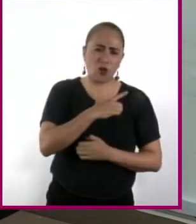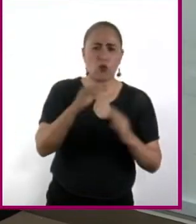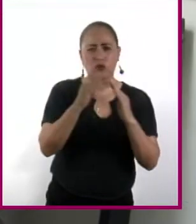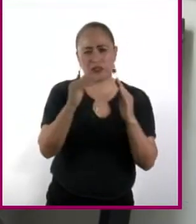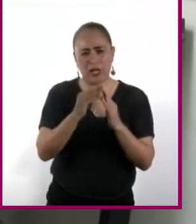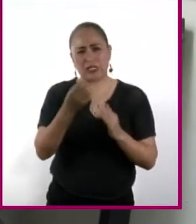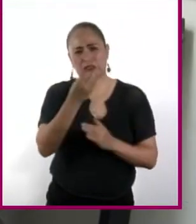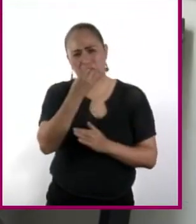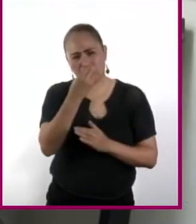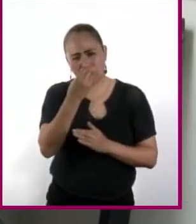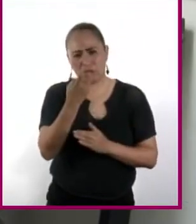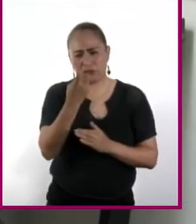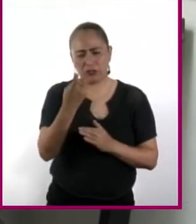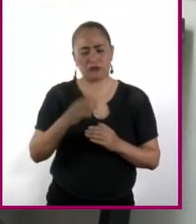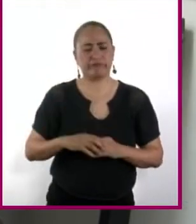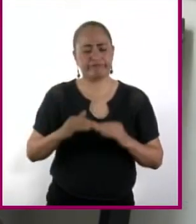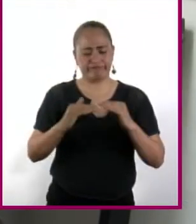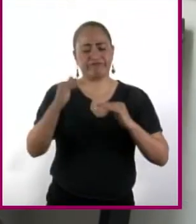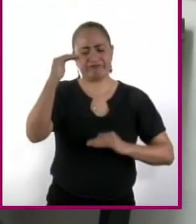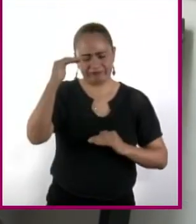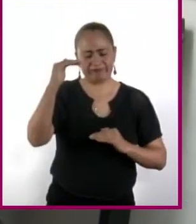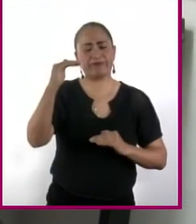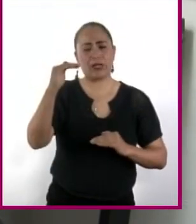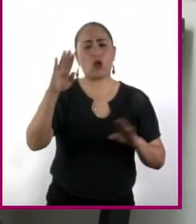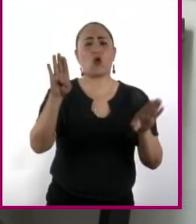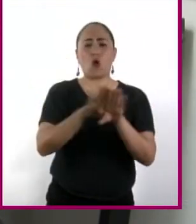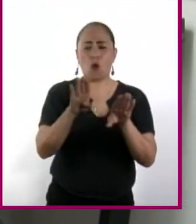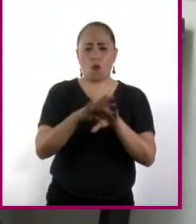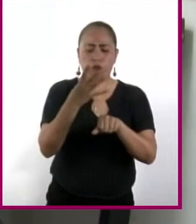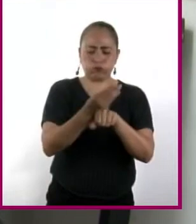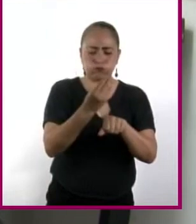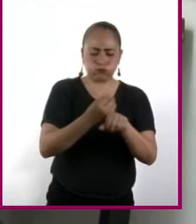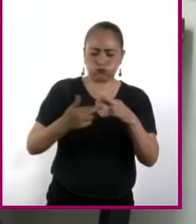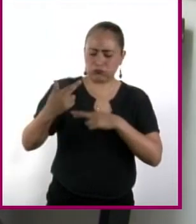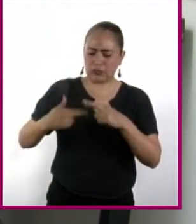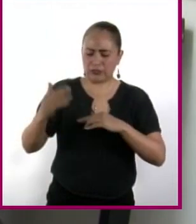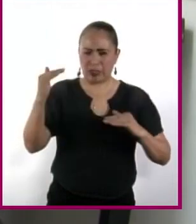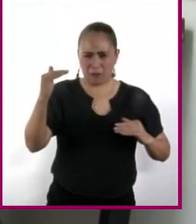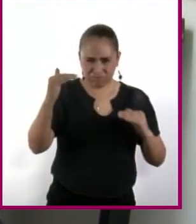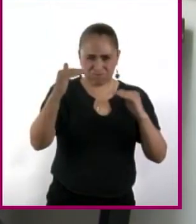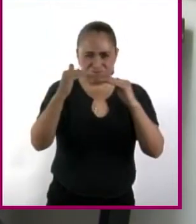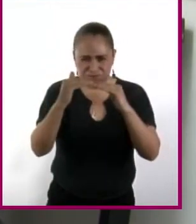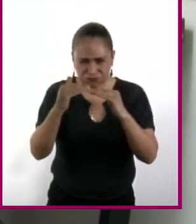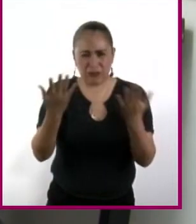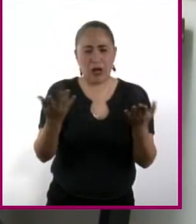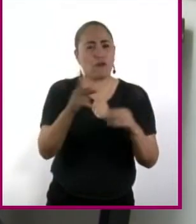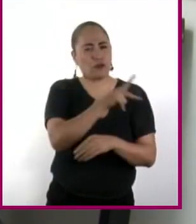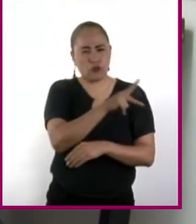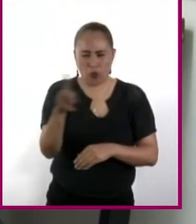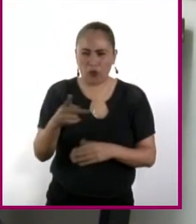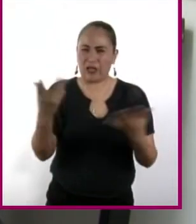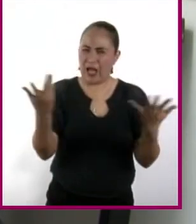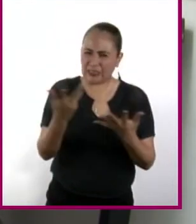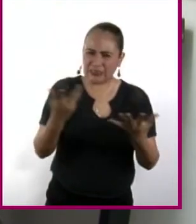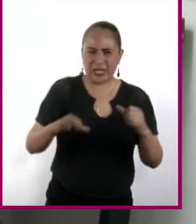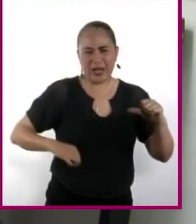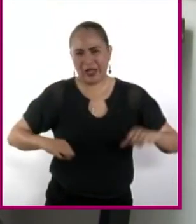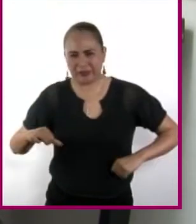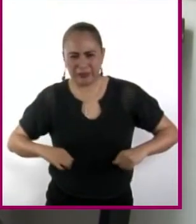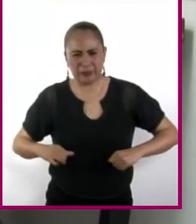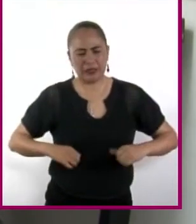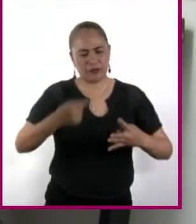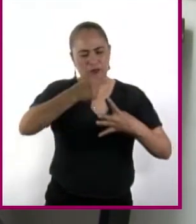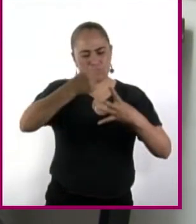alimentación. Y para contrarrestar esas diferencias, como ustedes ya lo dijeron, todas y todos debemos sumarnos a acciones como las marcadas en